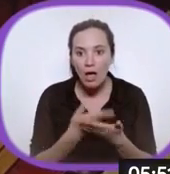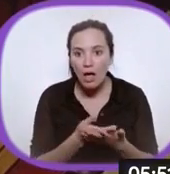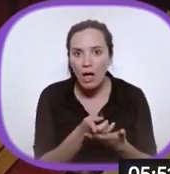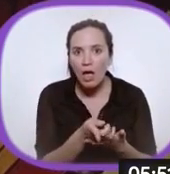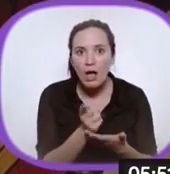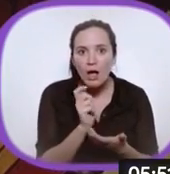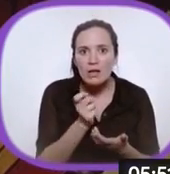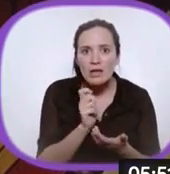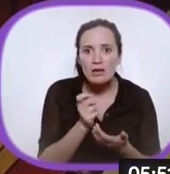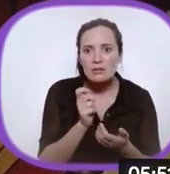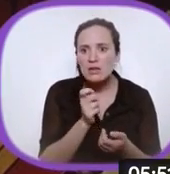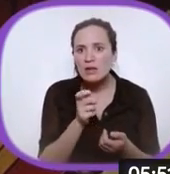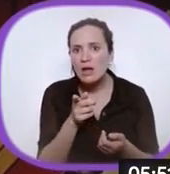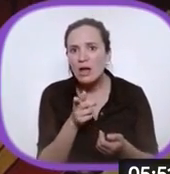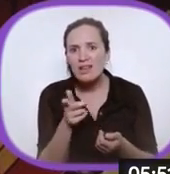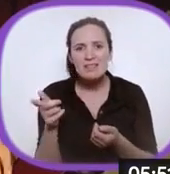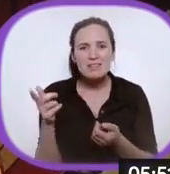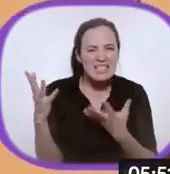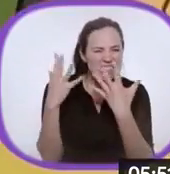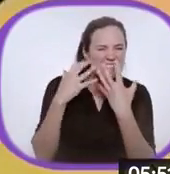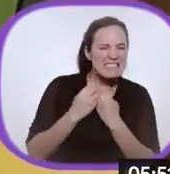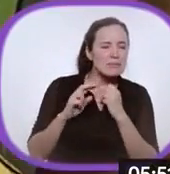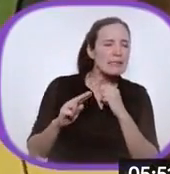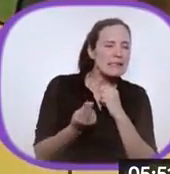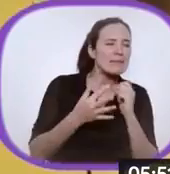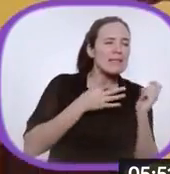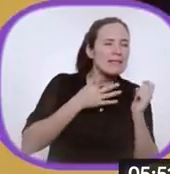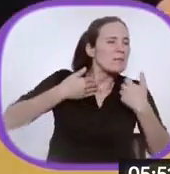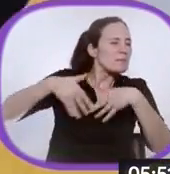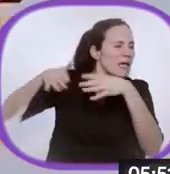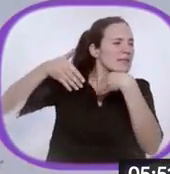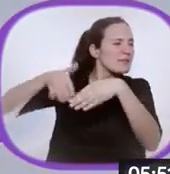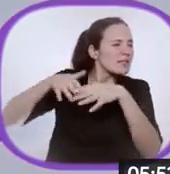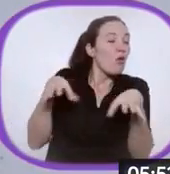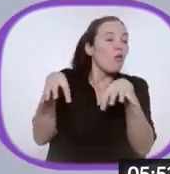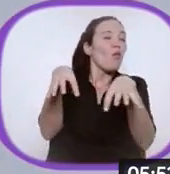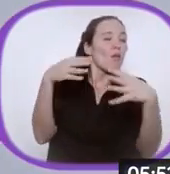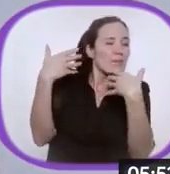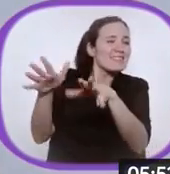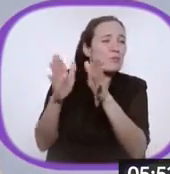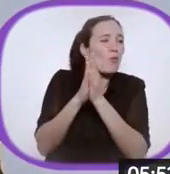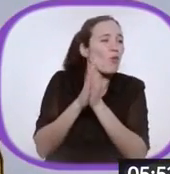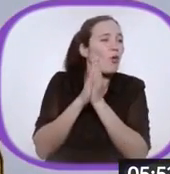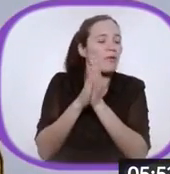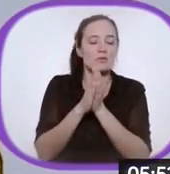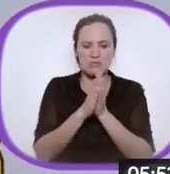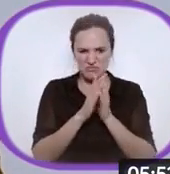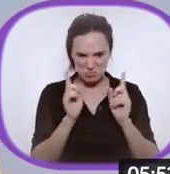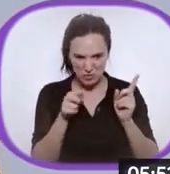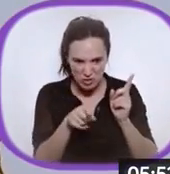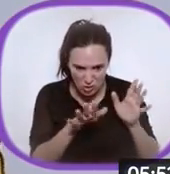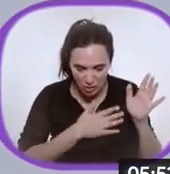¡Aquí viene! ¡Regresaron! ¡Me van a destrozar! ¡Váyanse, espectros! ¡No! ¡No! ¡Profesor